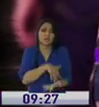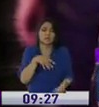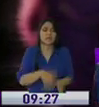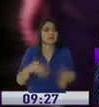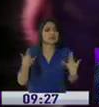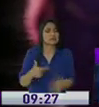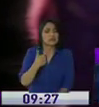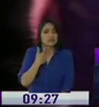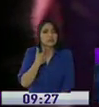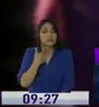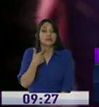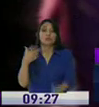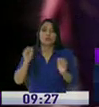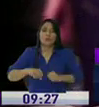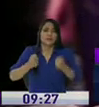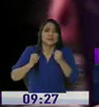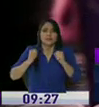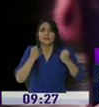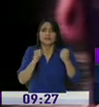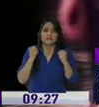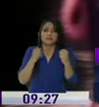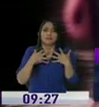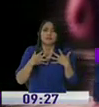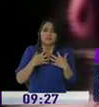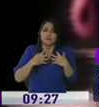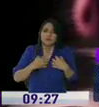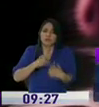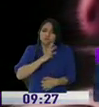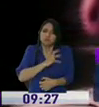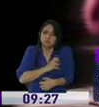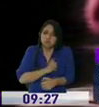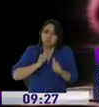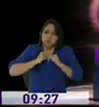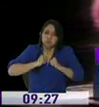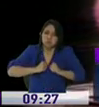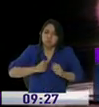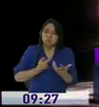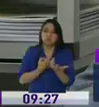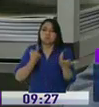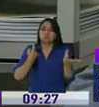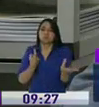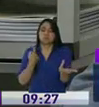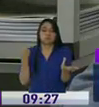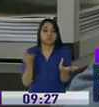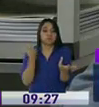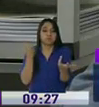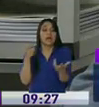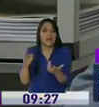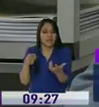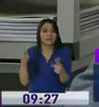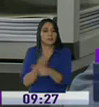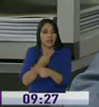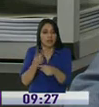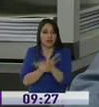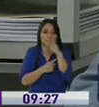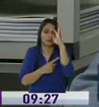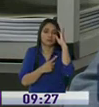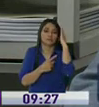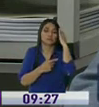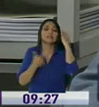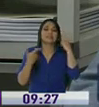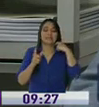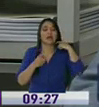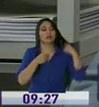que puede generar ansiedad, depresión, tristeza y aislamiento. Hay una presión